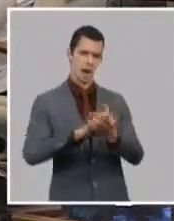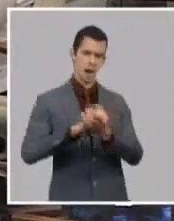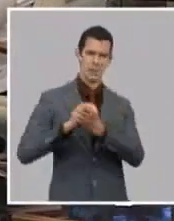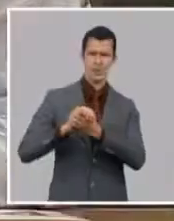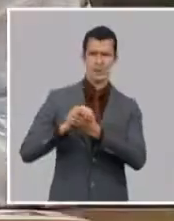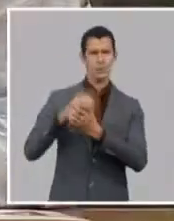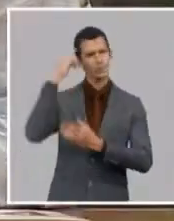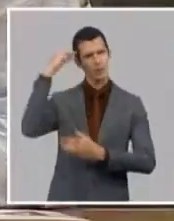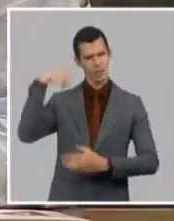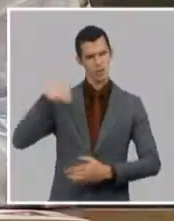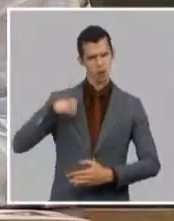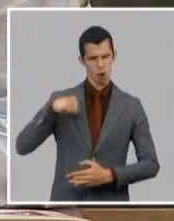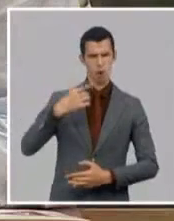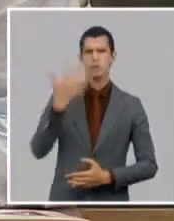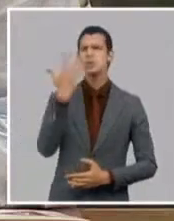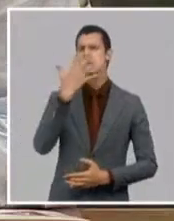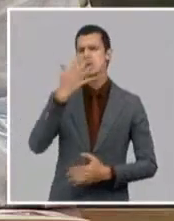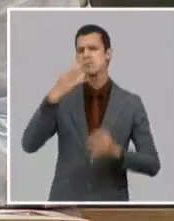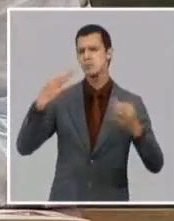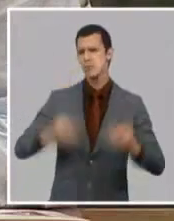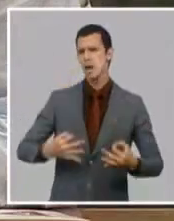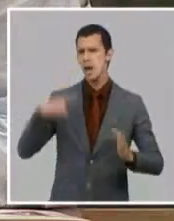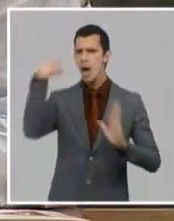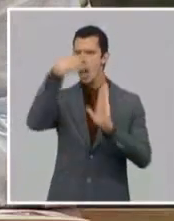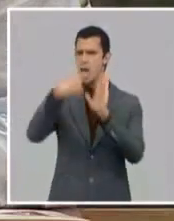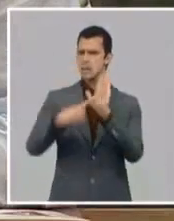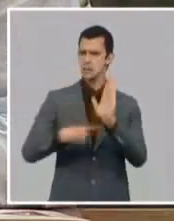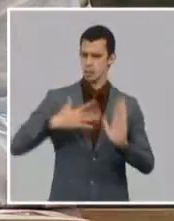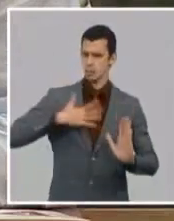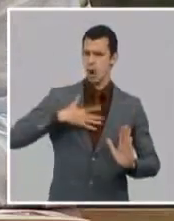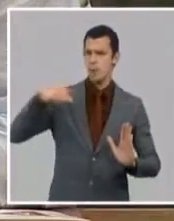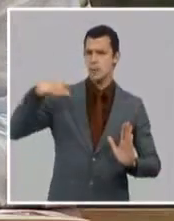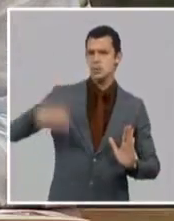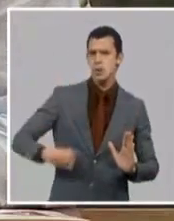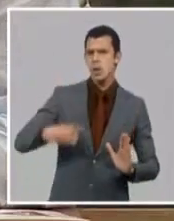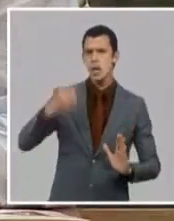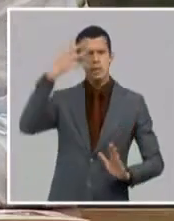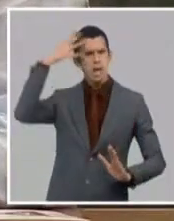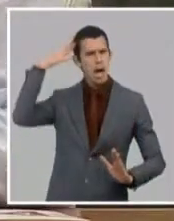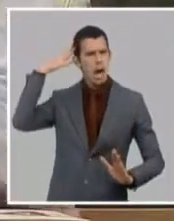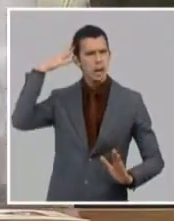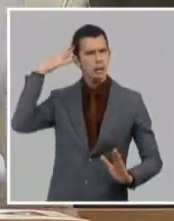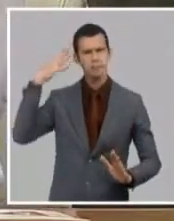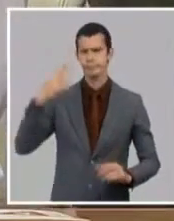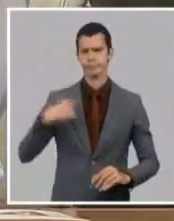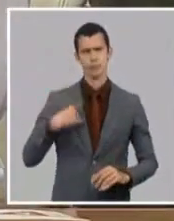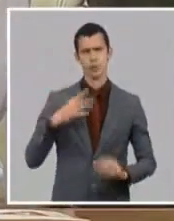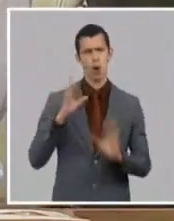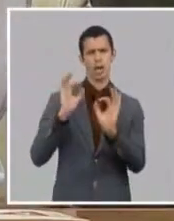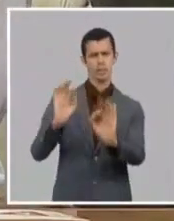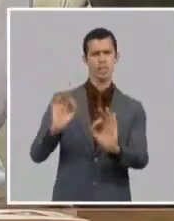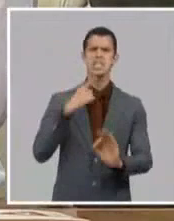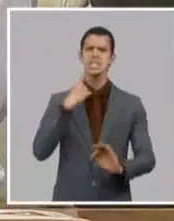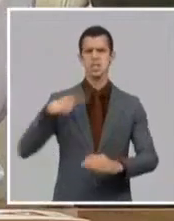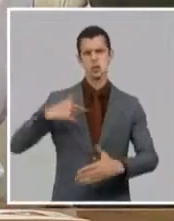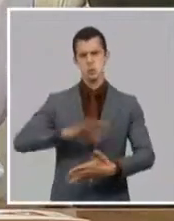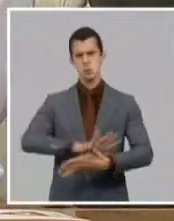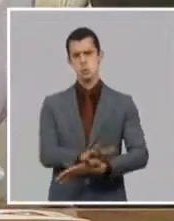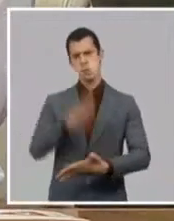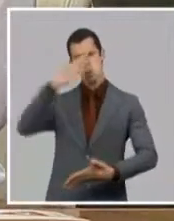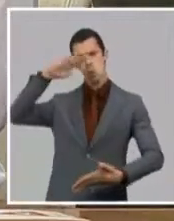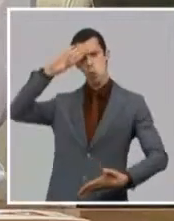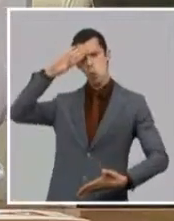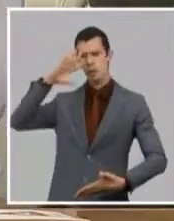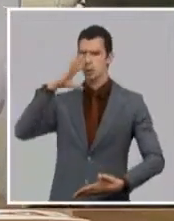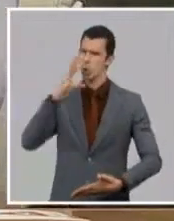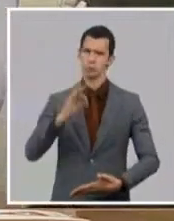valores con los que uno ha crecido, los valores que me inculcó mi familia, que me inculcó la revolución,